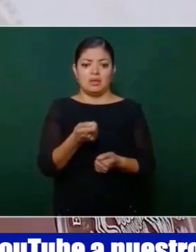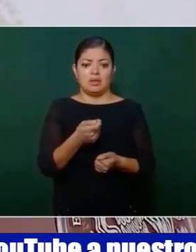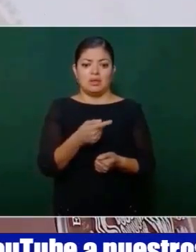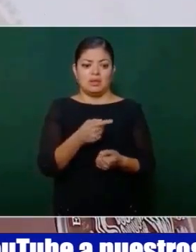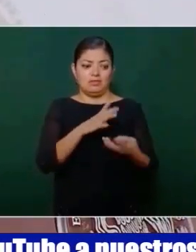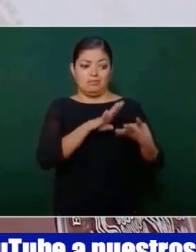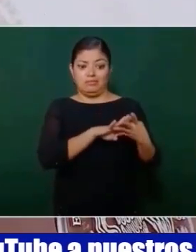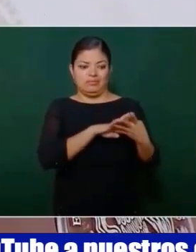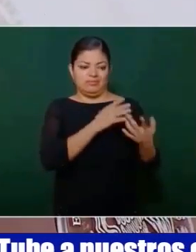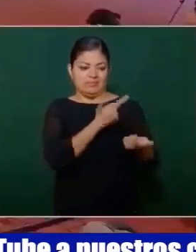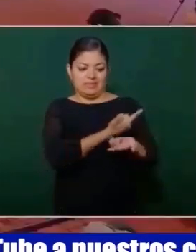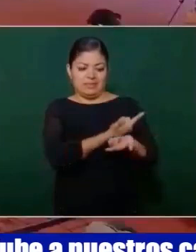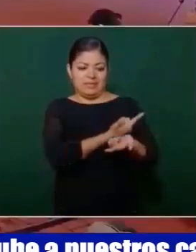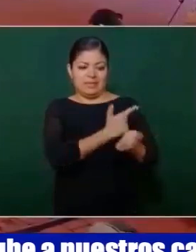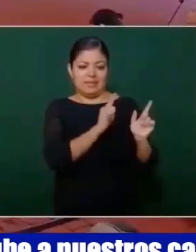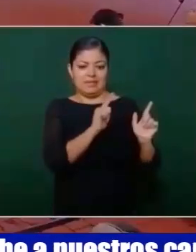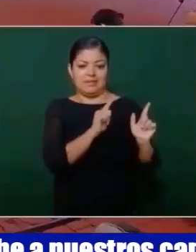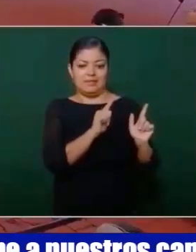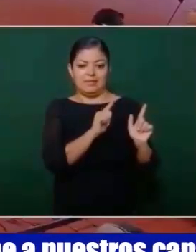a